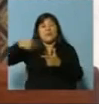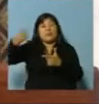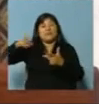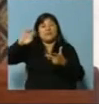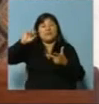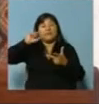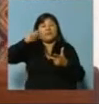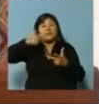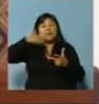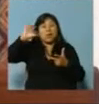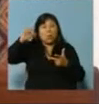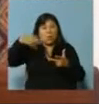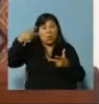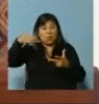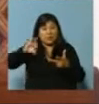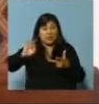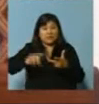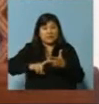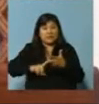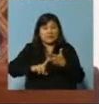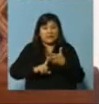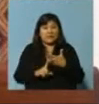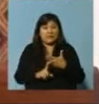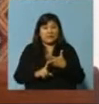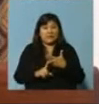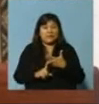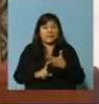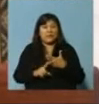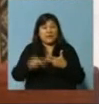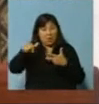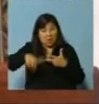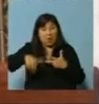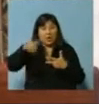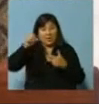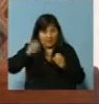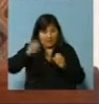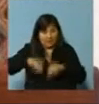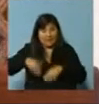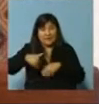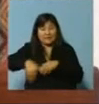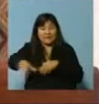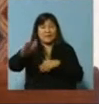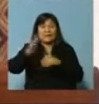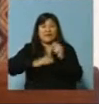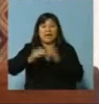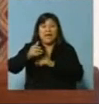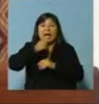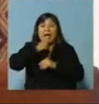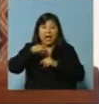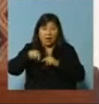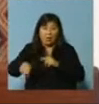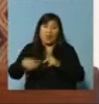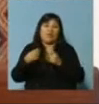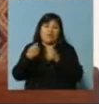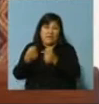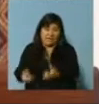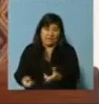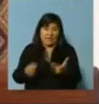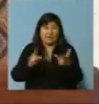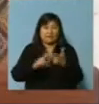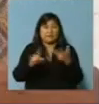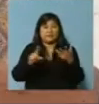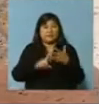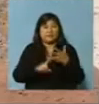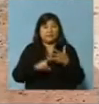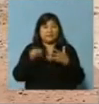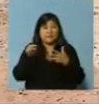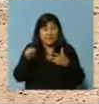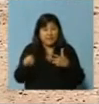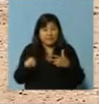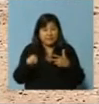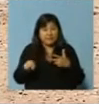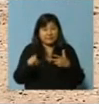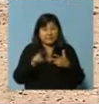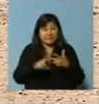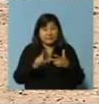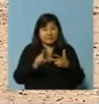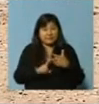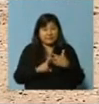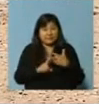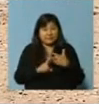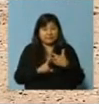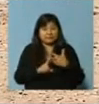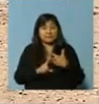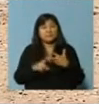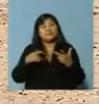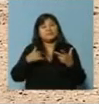Piscuno, que hoy ya empieza, están acumulando los materiales para solucionar el problema de agua, que ahí le